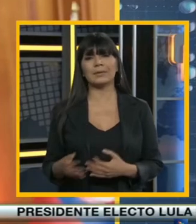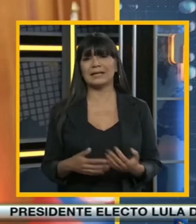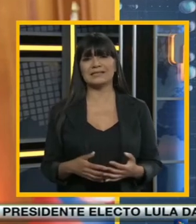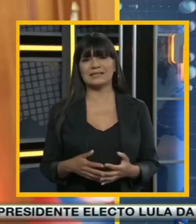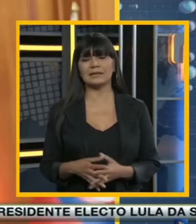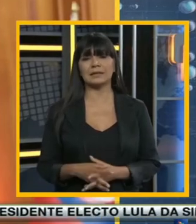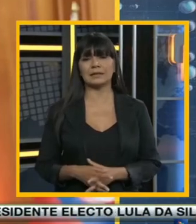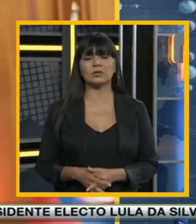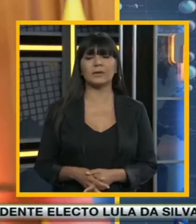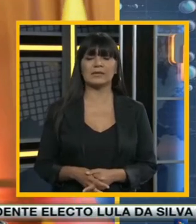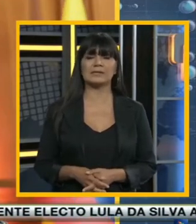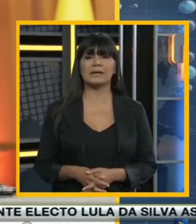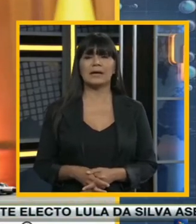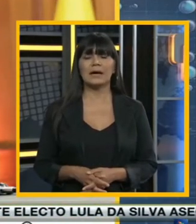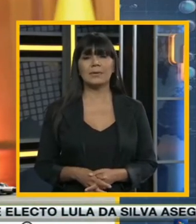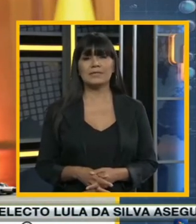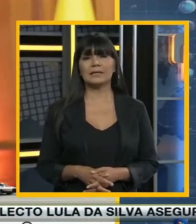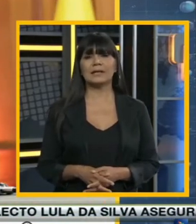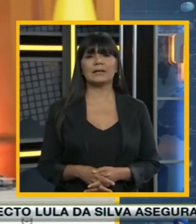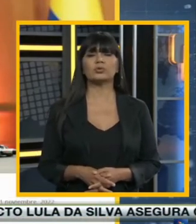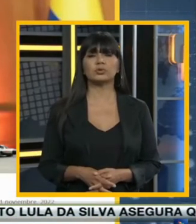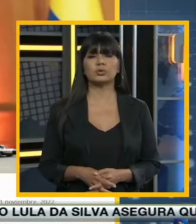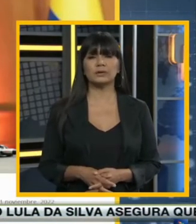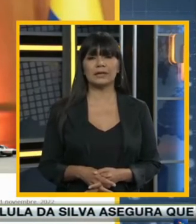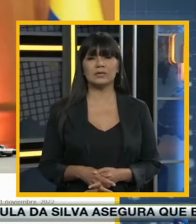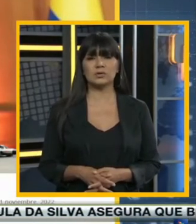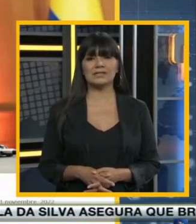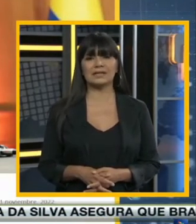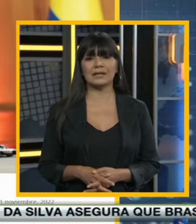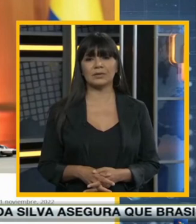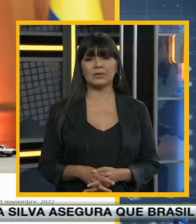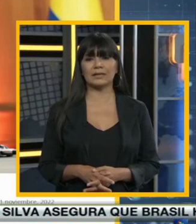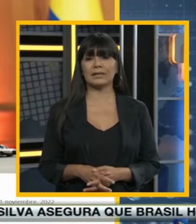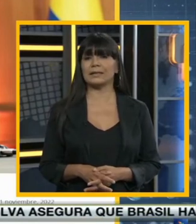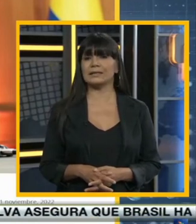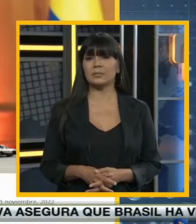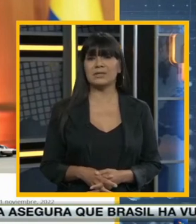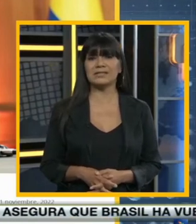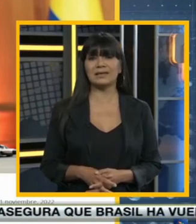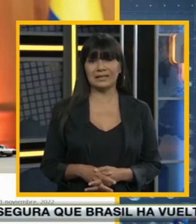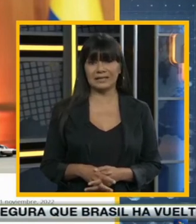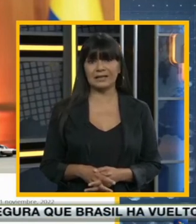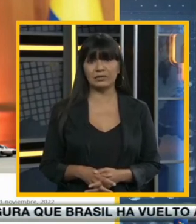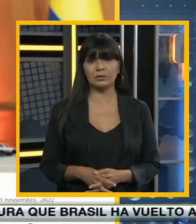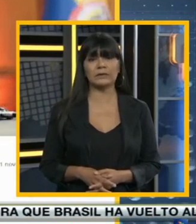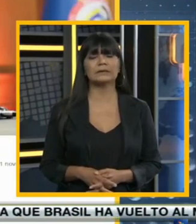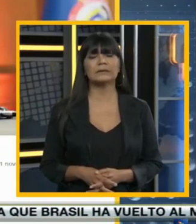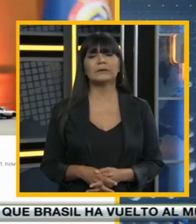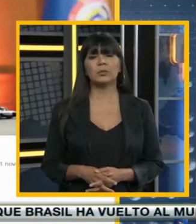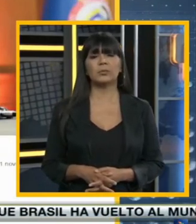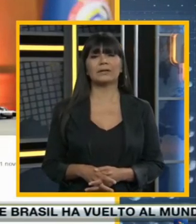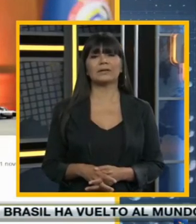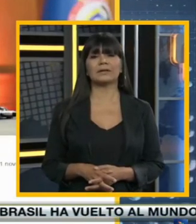luego hablaba de la necesidad de que estos países avancen en la reconstrucción de relaciones en el ámbito de inteligencia policial y militar en la